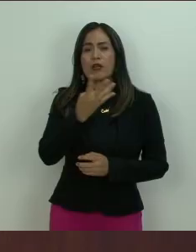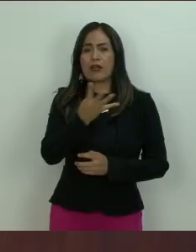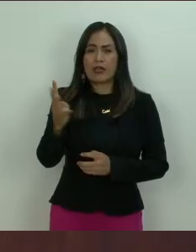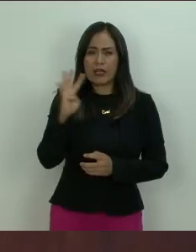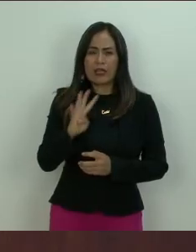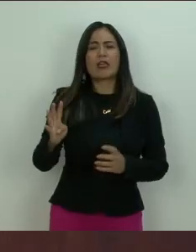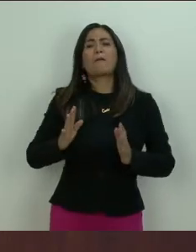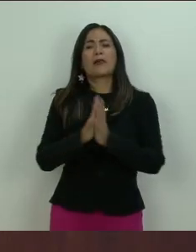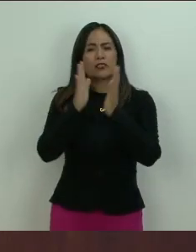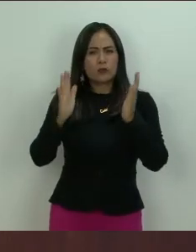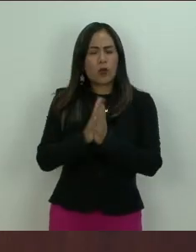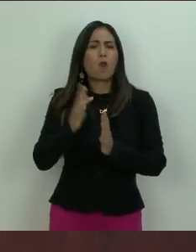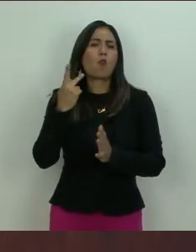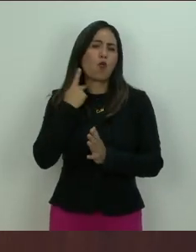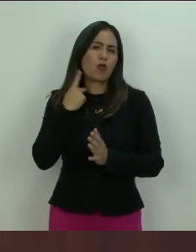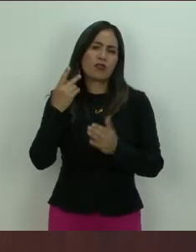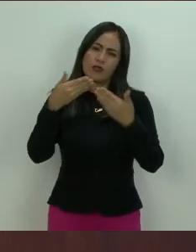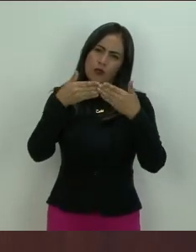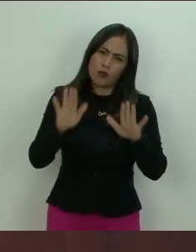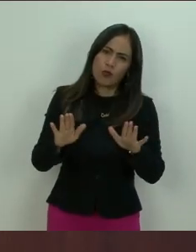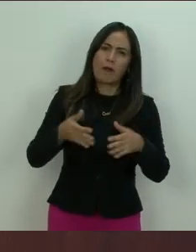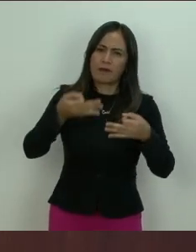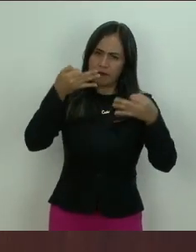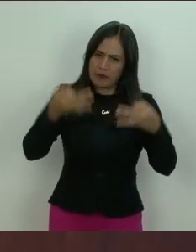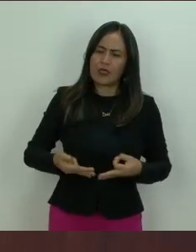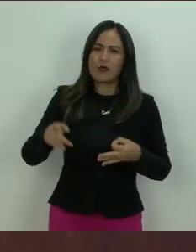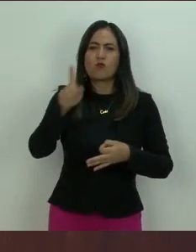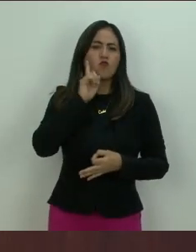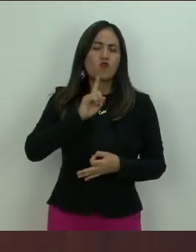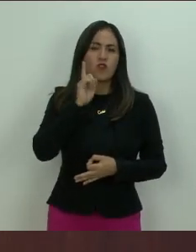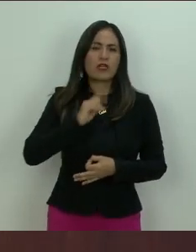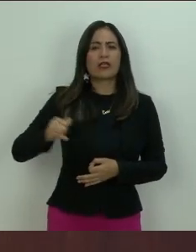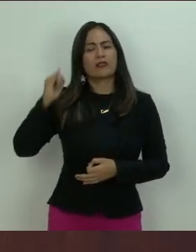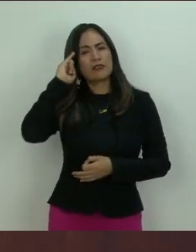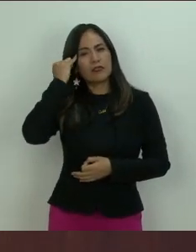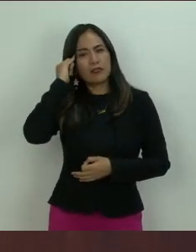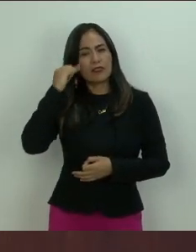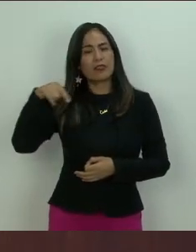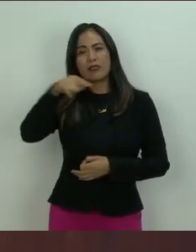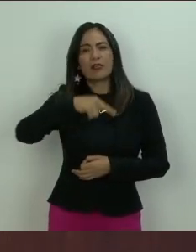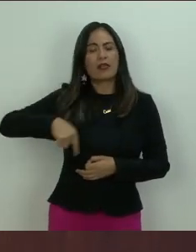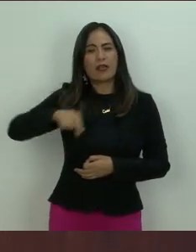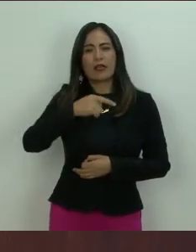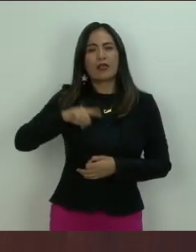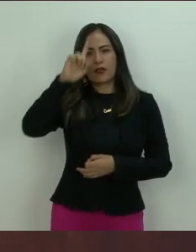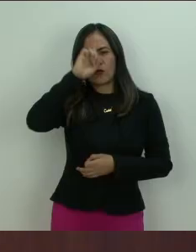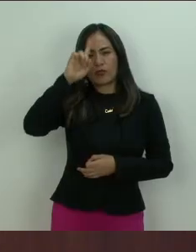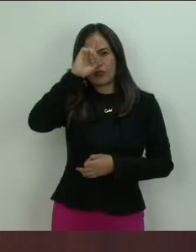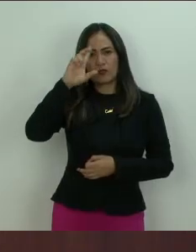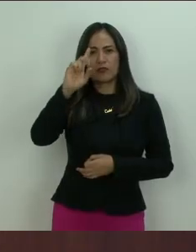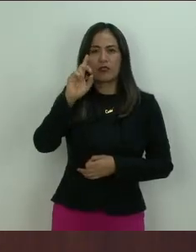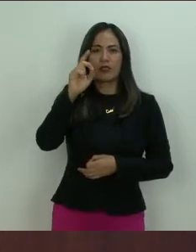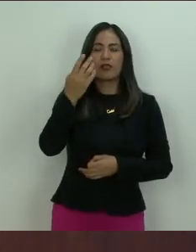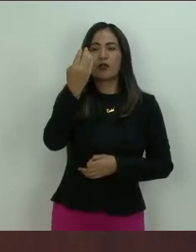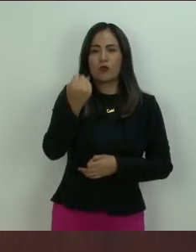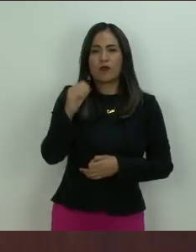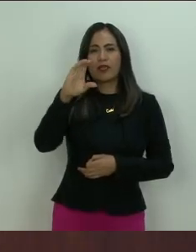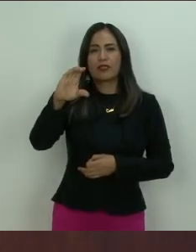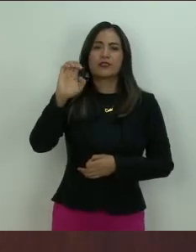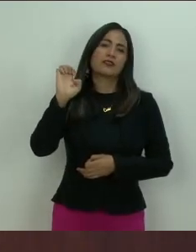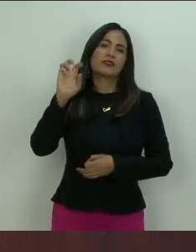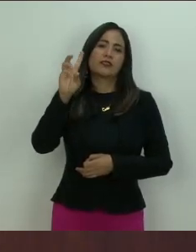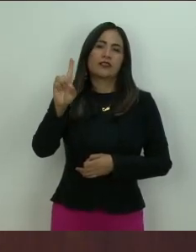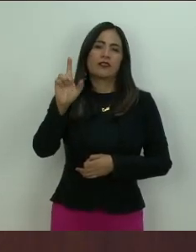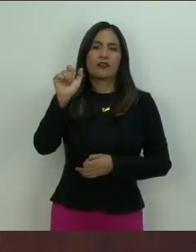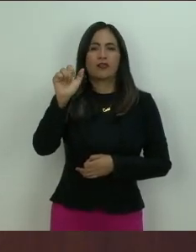vida política y pública de las mujeres indígenas a la luz de la Recomendación General 39 de la CEDAW. Este